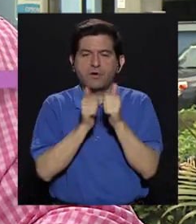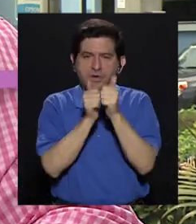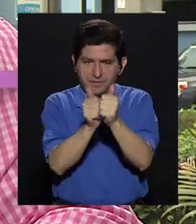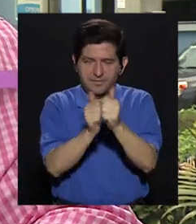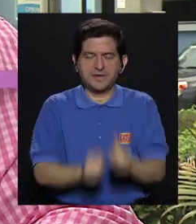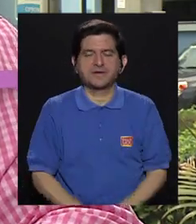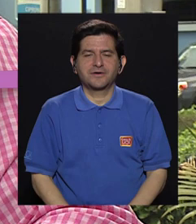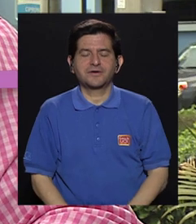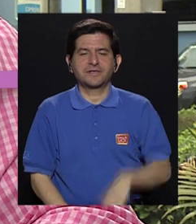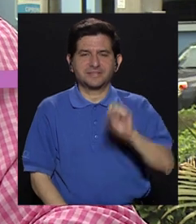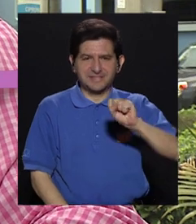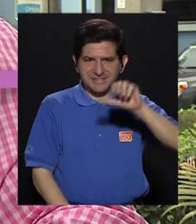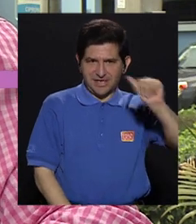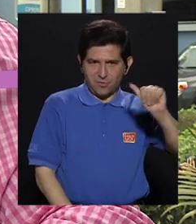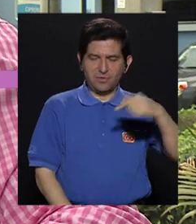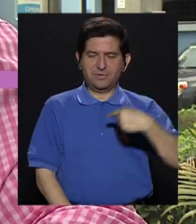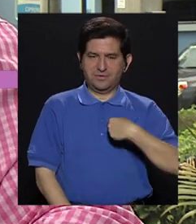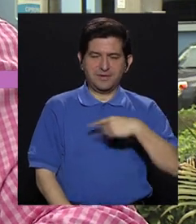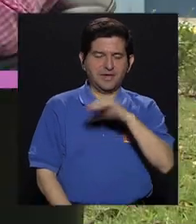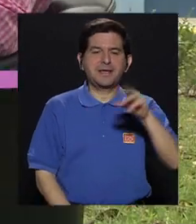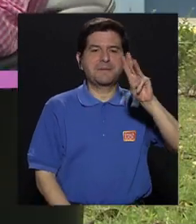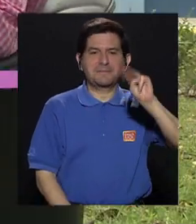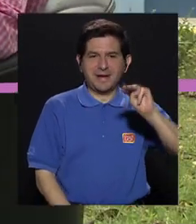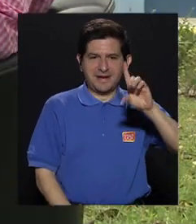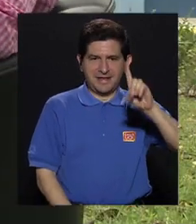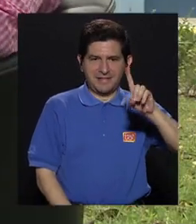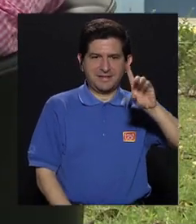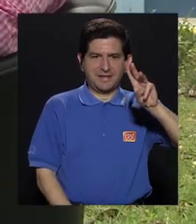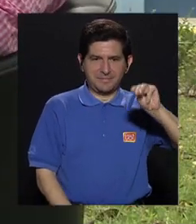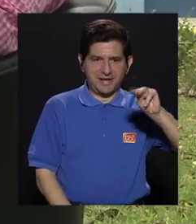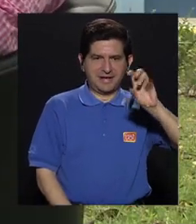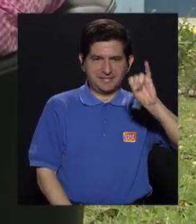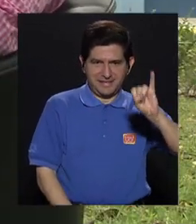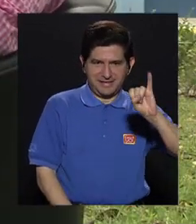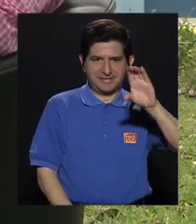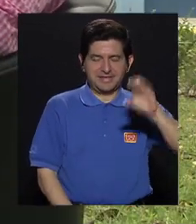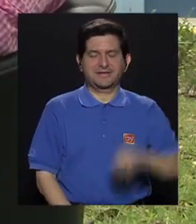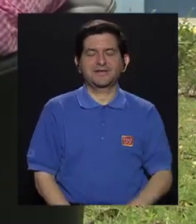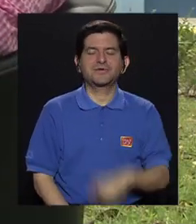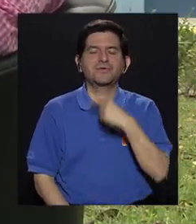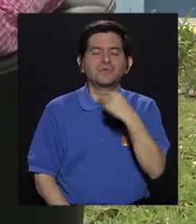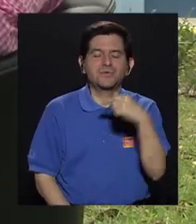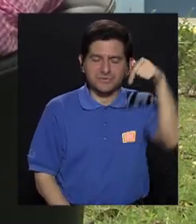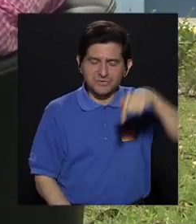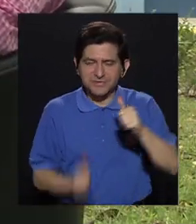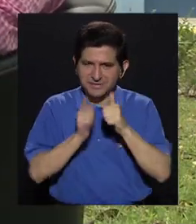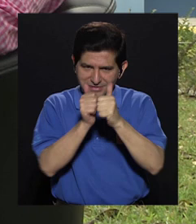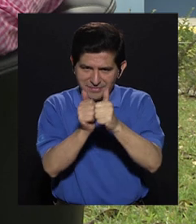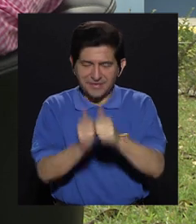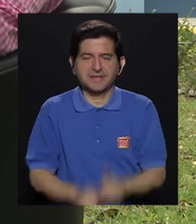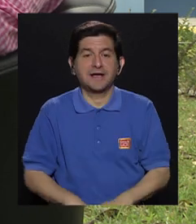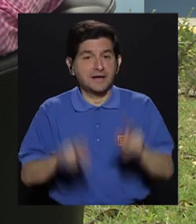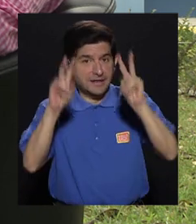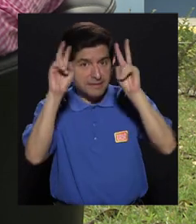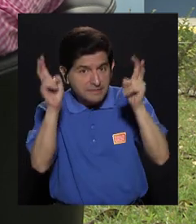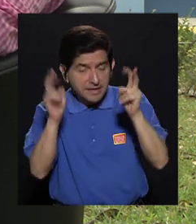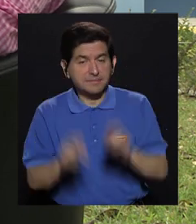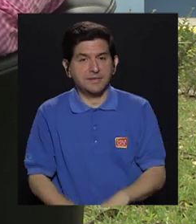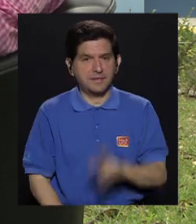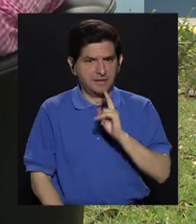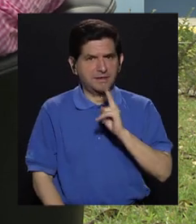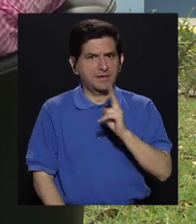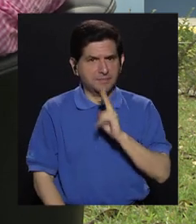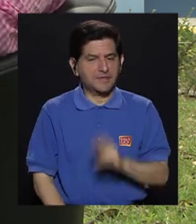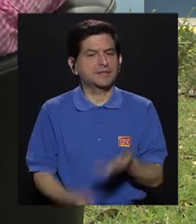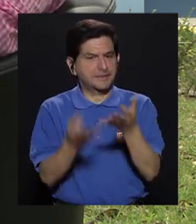les estaremos acompañando su servidor Saúl Aguilari. María del Mar Izaguirre Cedeño. Y Saúl, es un placer estar con vos el día de hoy y por supuesto en un tema